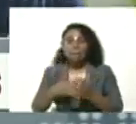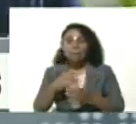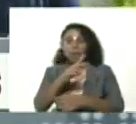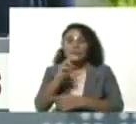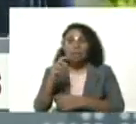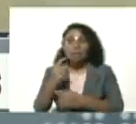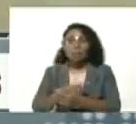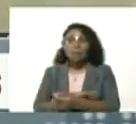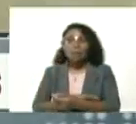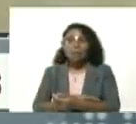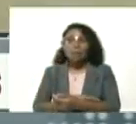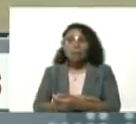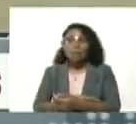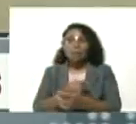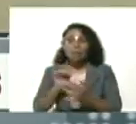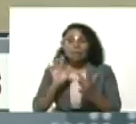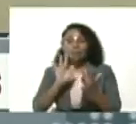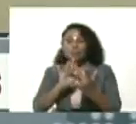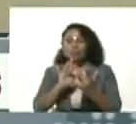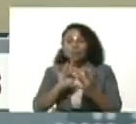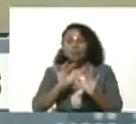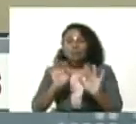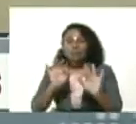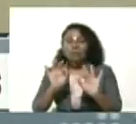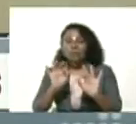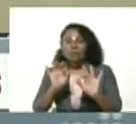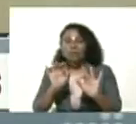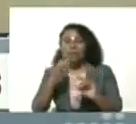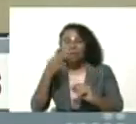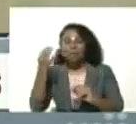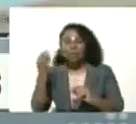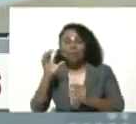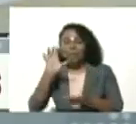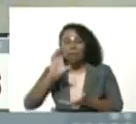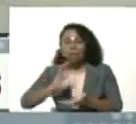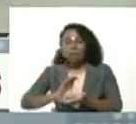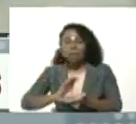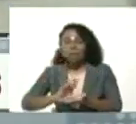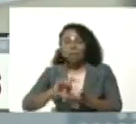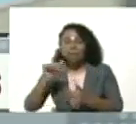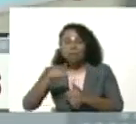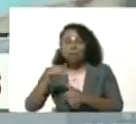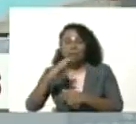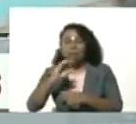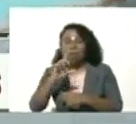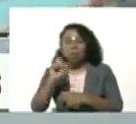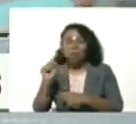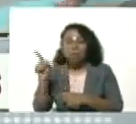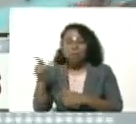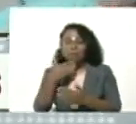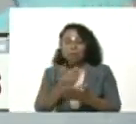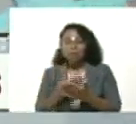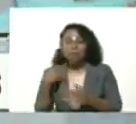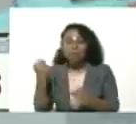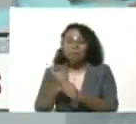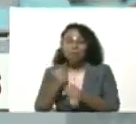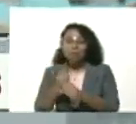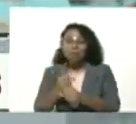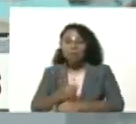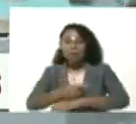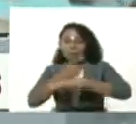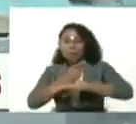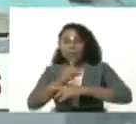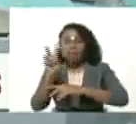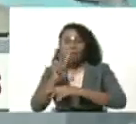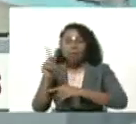hermanos desconectados de la realidad de la capital de Colón. Pero ha sido gracias a la labor de la Armada Venezolana